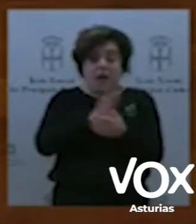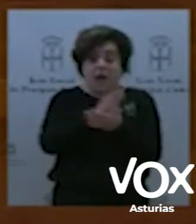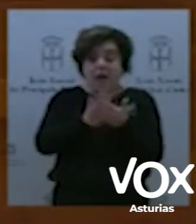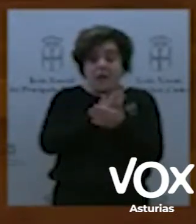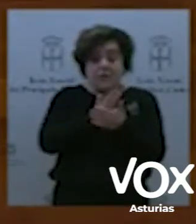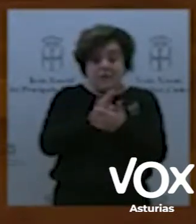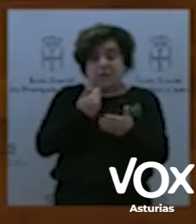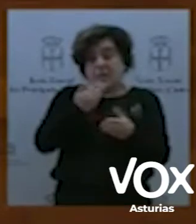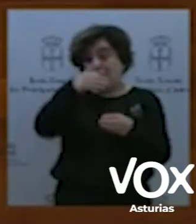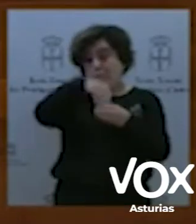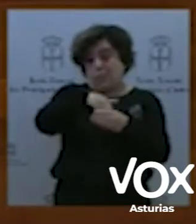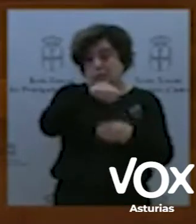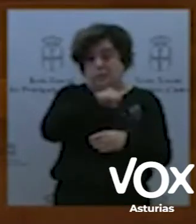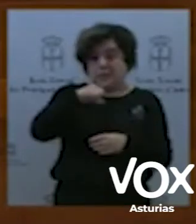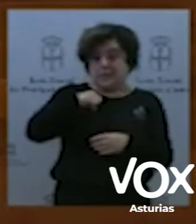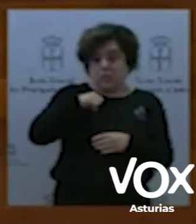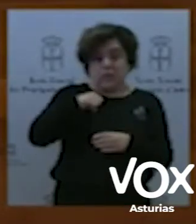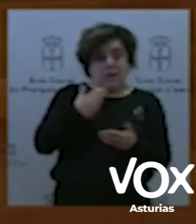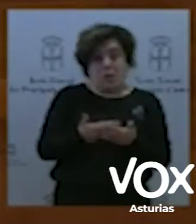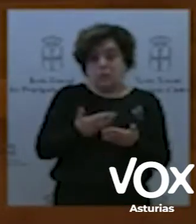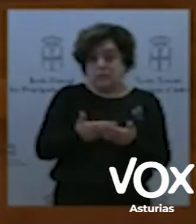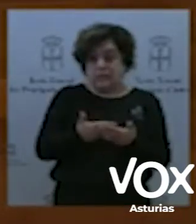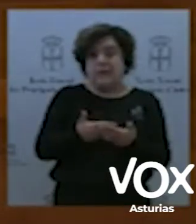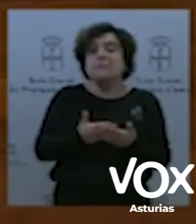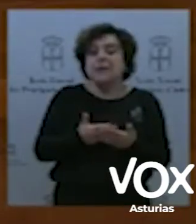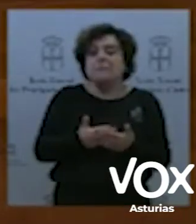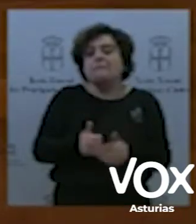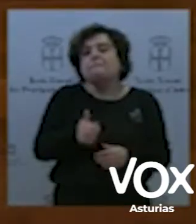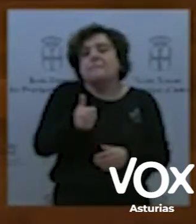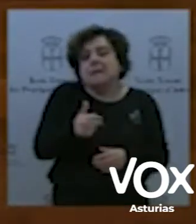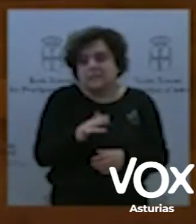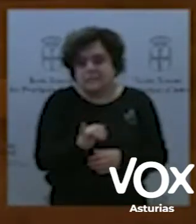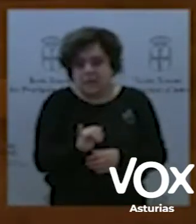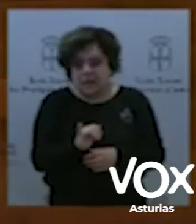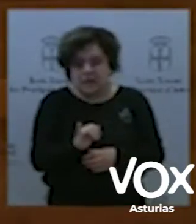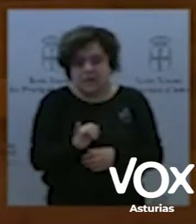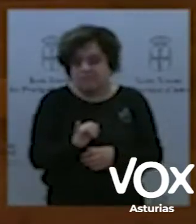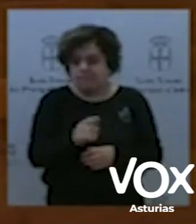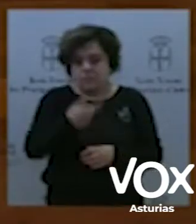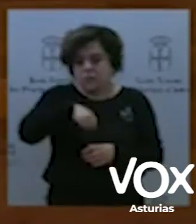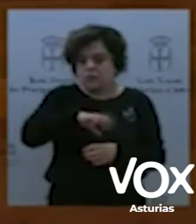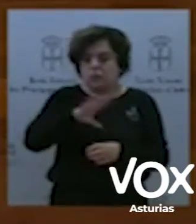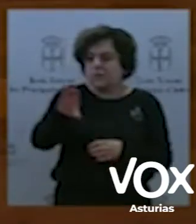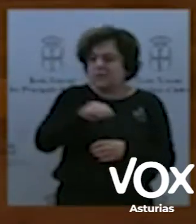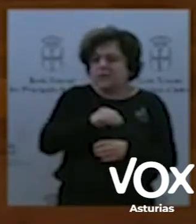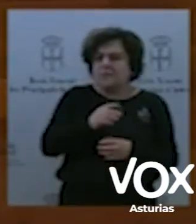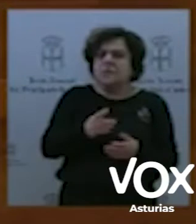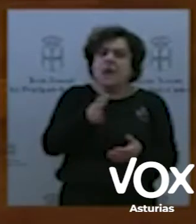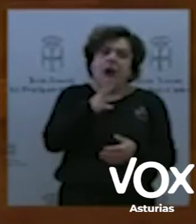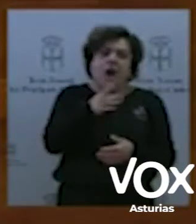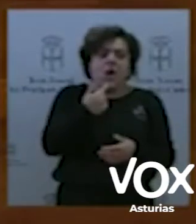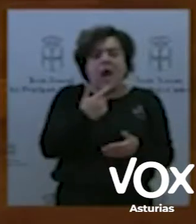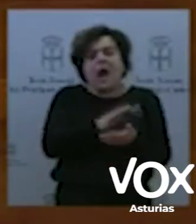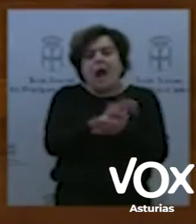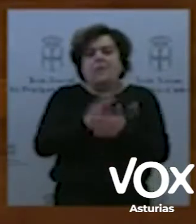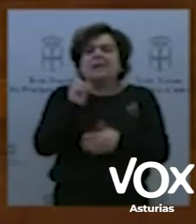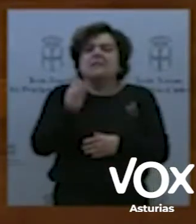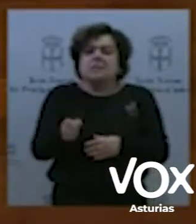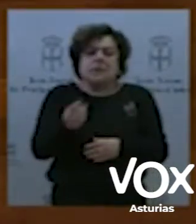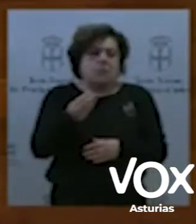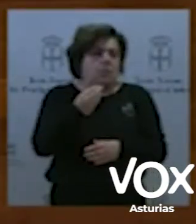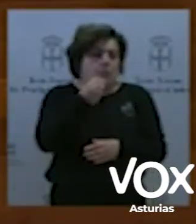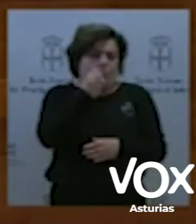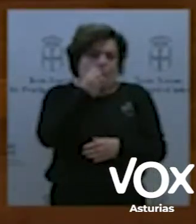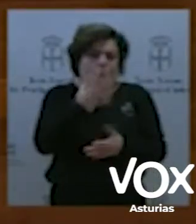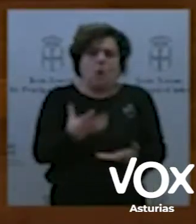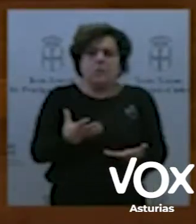todavía hay más. No podemos comprender que ahora se refugien en el buenismo del dictamen, después de asistir a que después de ustedes han llegado